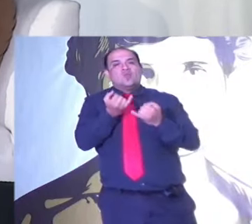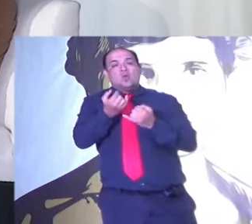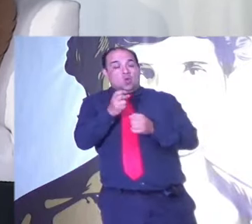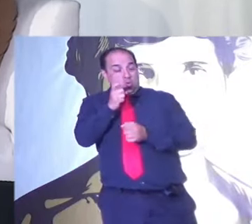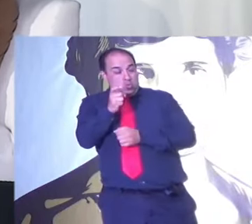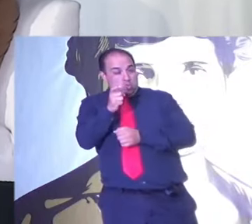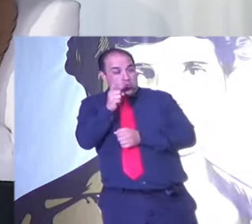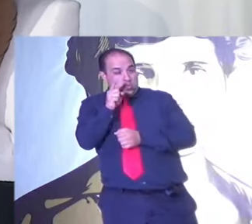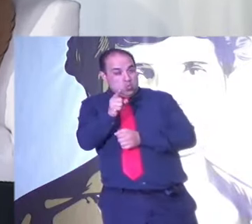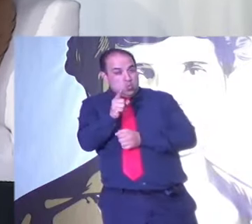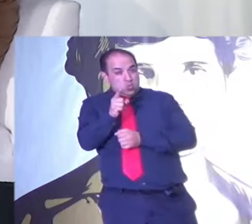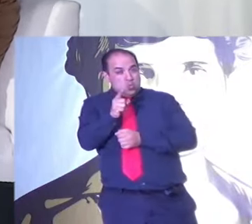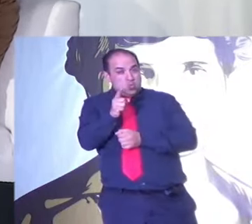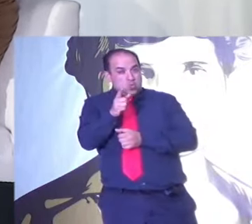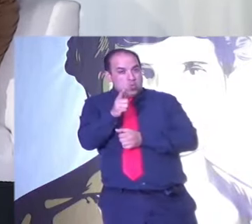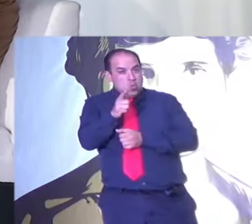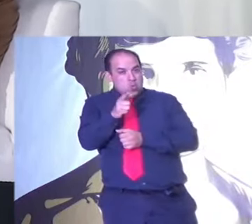algo tan,